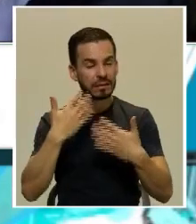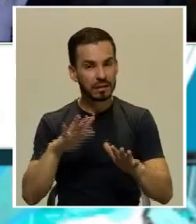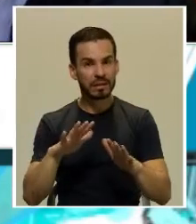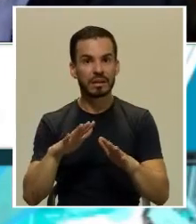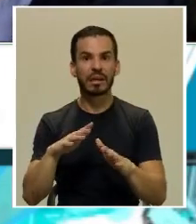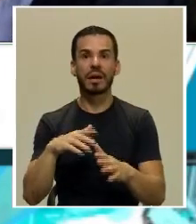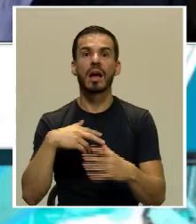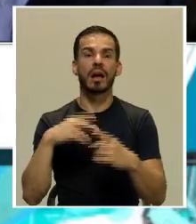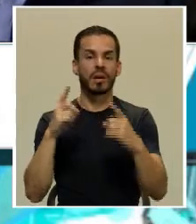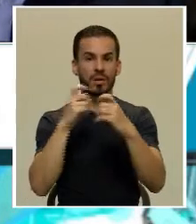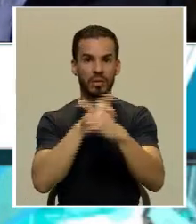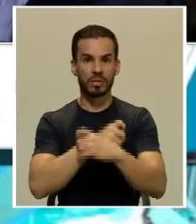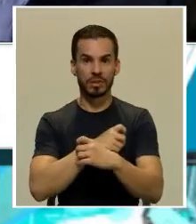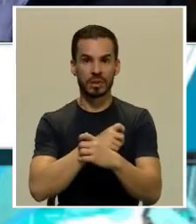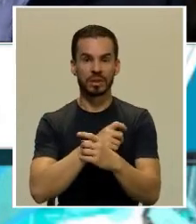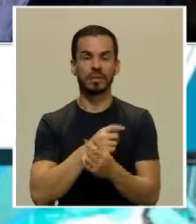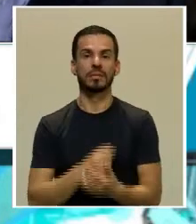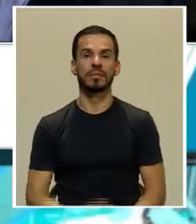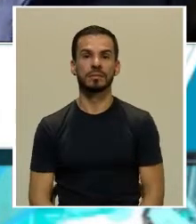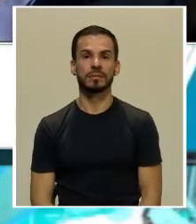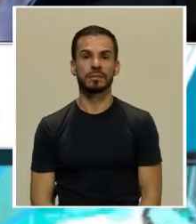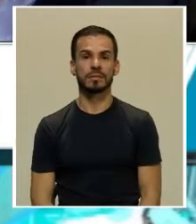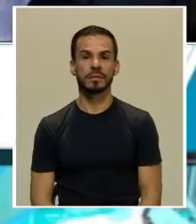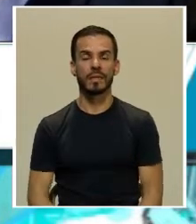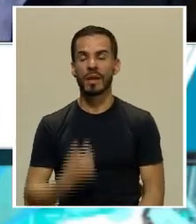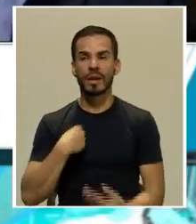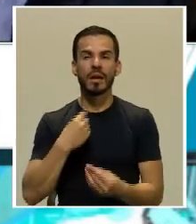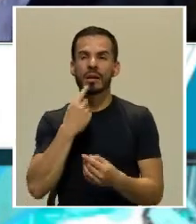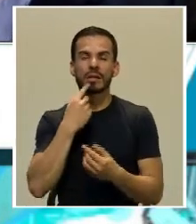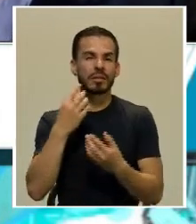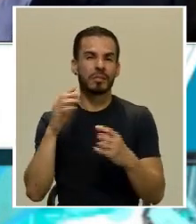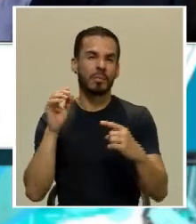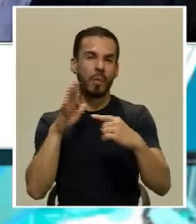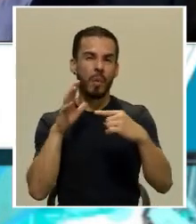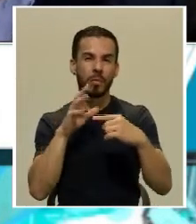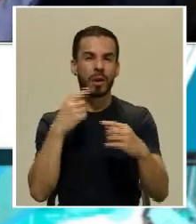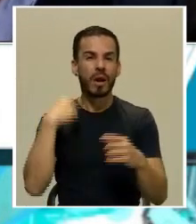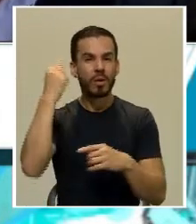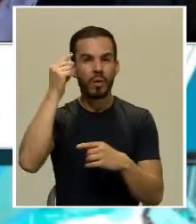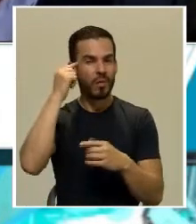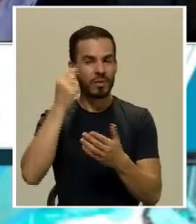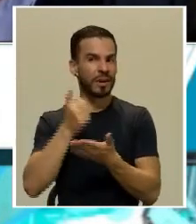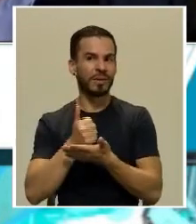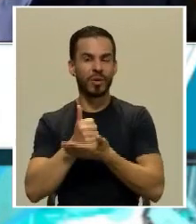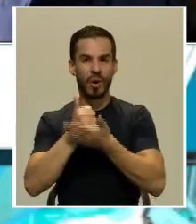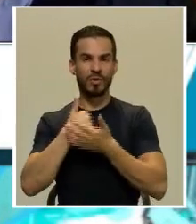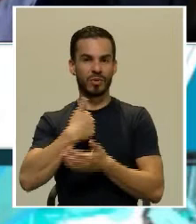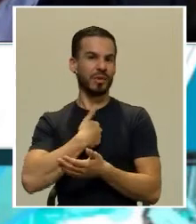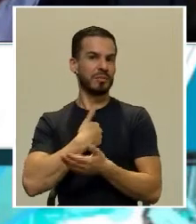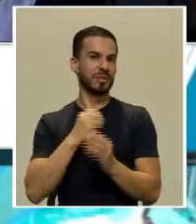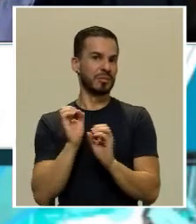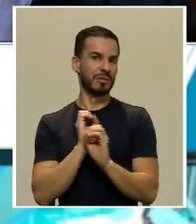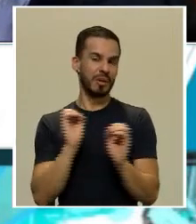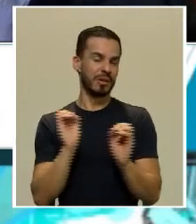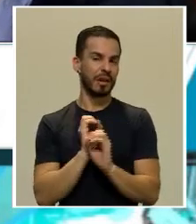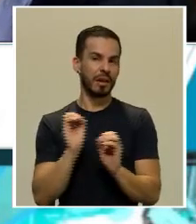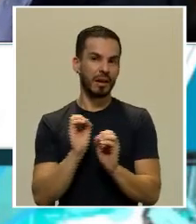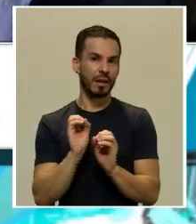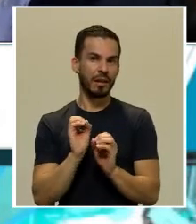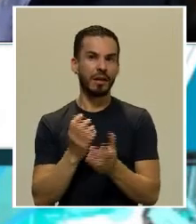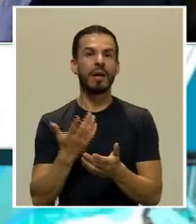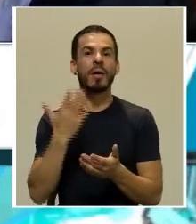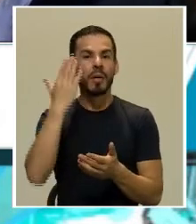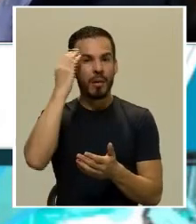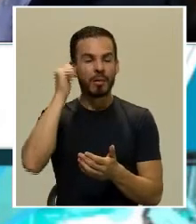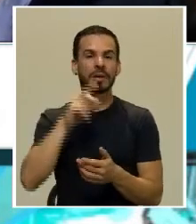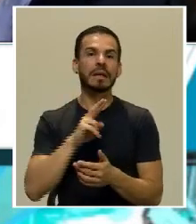sí es complicado. Dicho en popular, uno diría el gobierno no se está ayudando para nada, no se está ayudando para